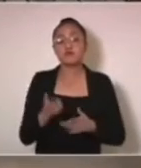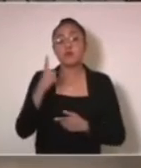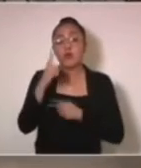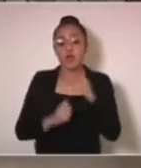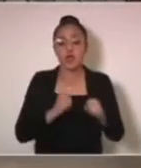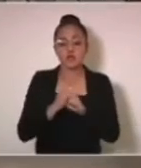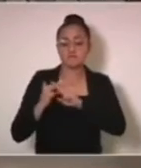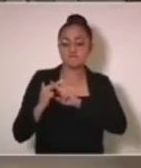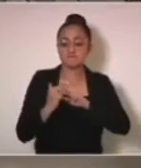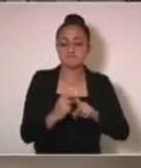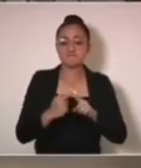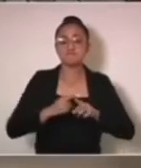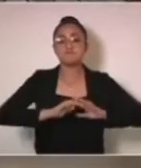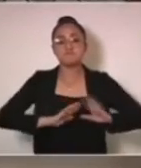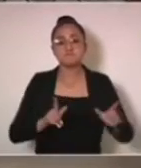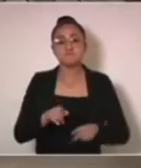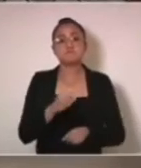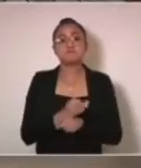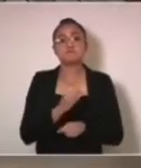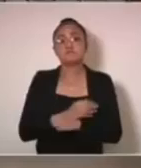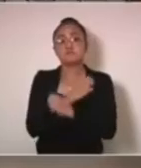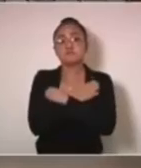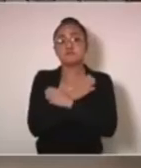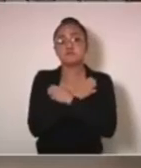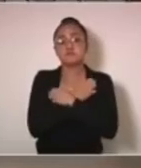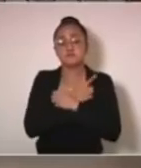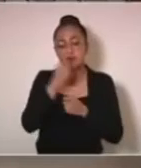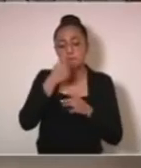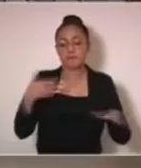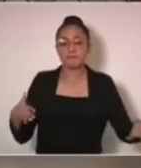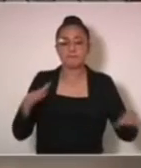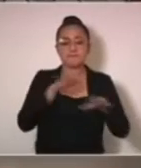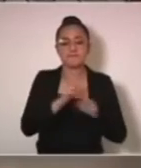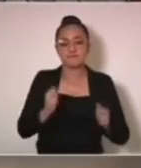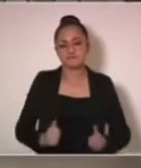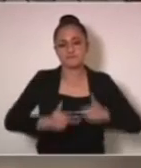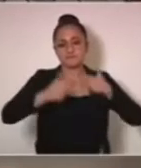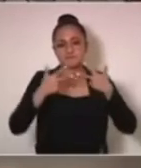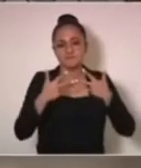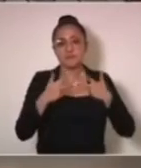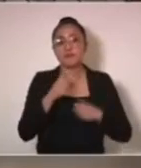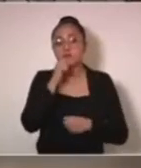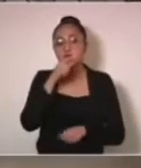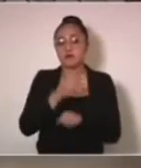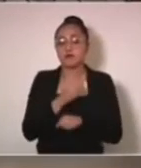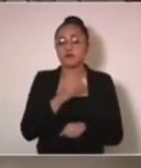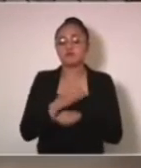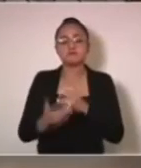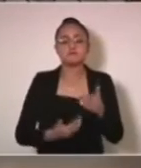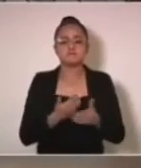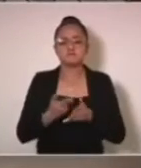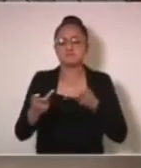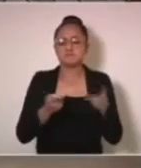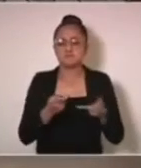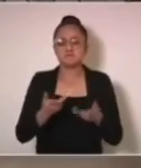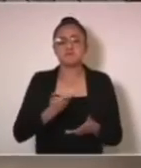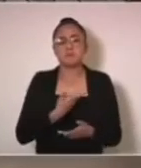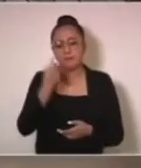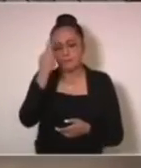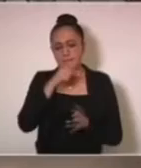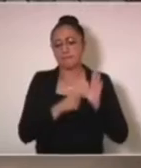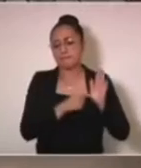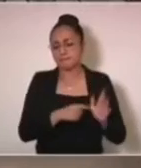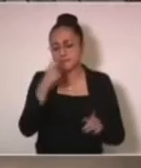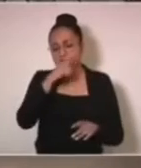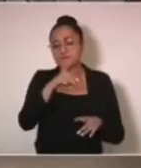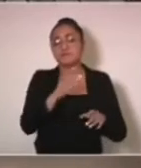de haber transitado de la educación presencial a un modelo de educación a distancia. Les presenté las estrategias que utilizamos para acompañar